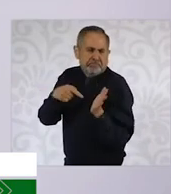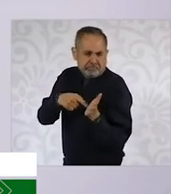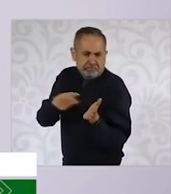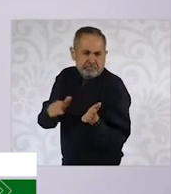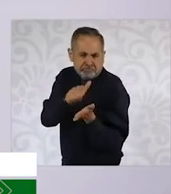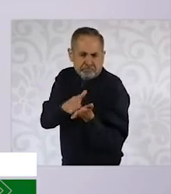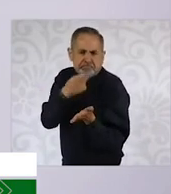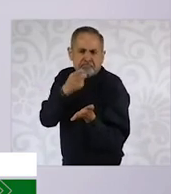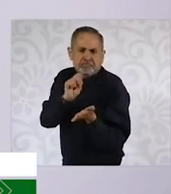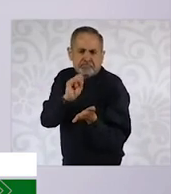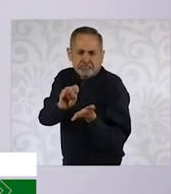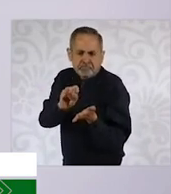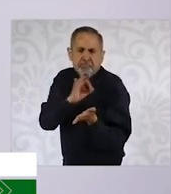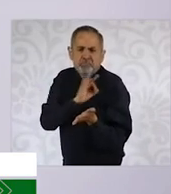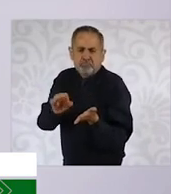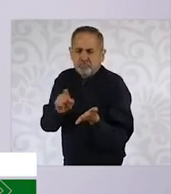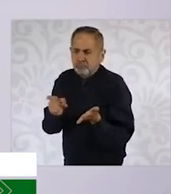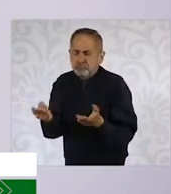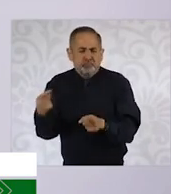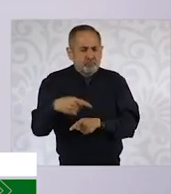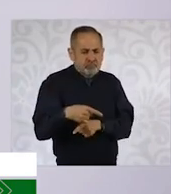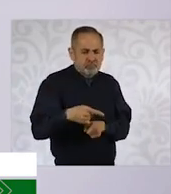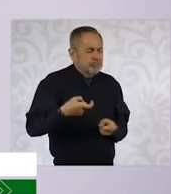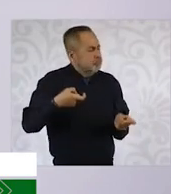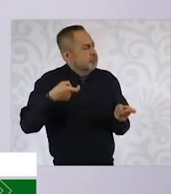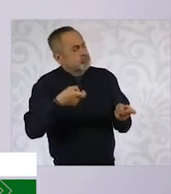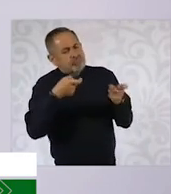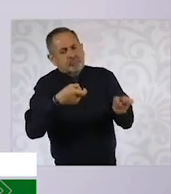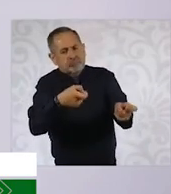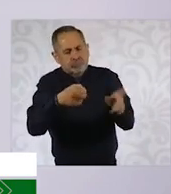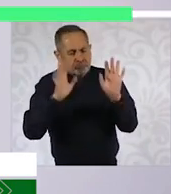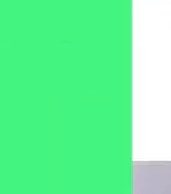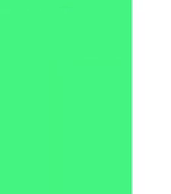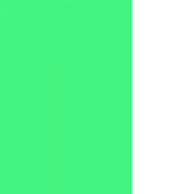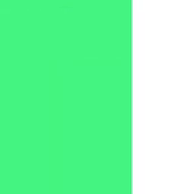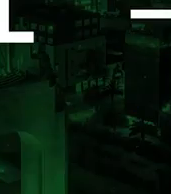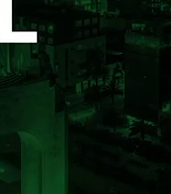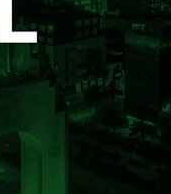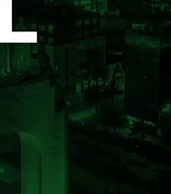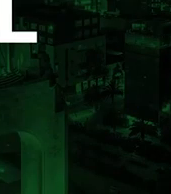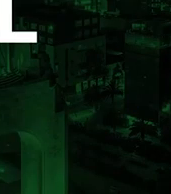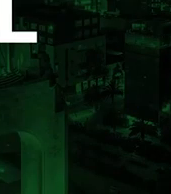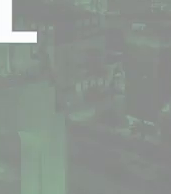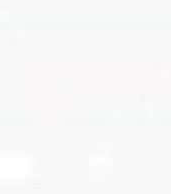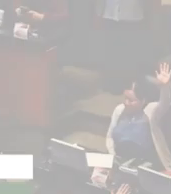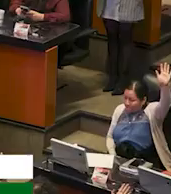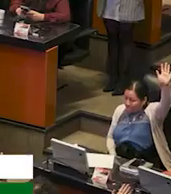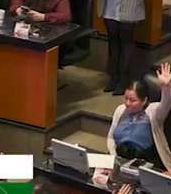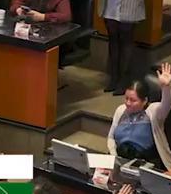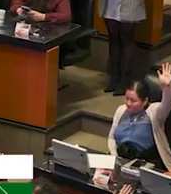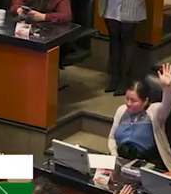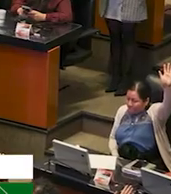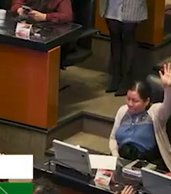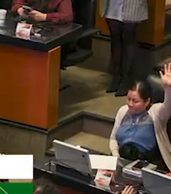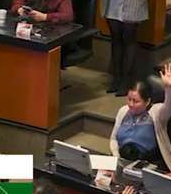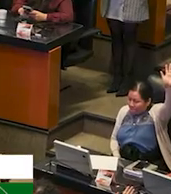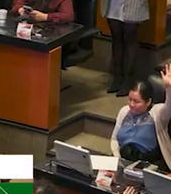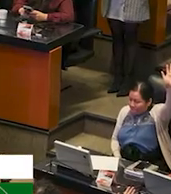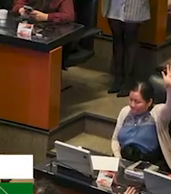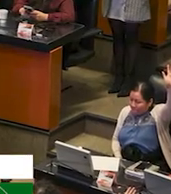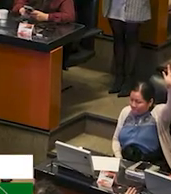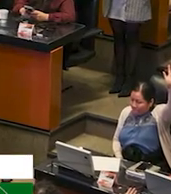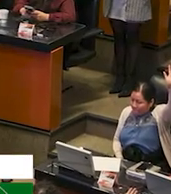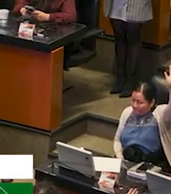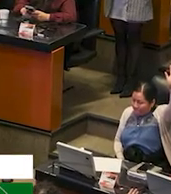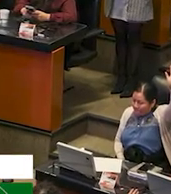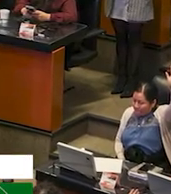ellos tienen derecho a responder en el marco de la defensa propia. Nacional. Las Comisiones Unidas